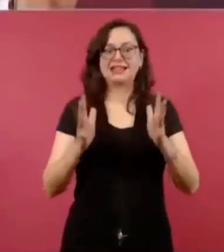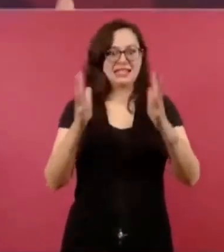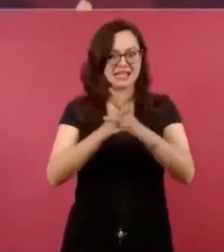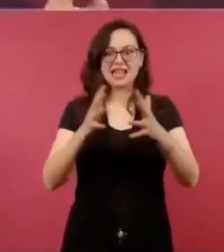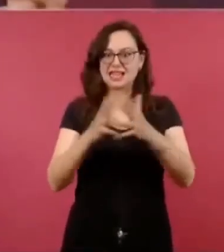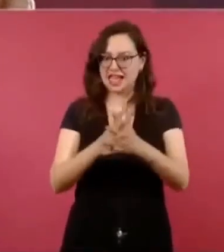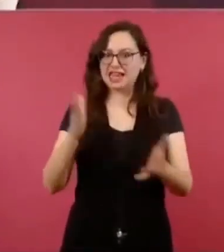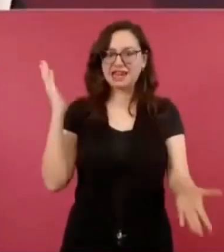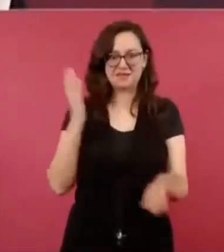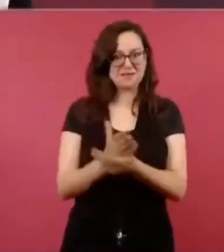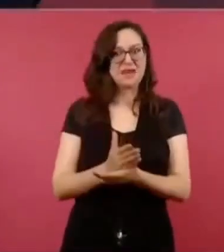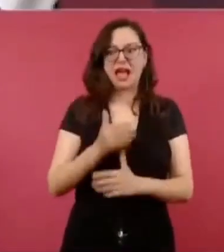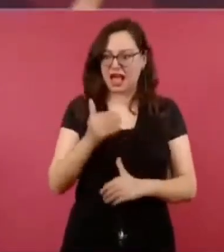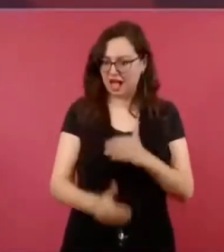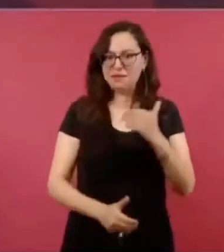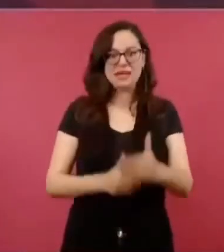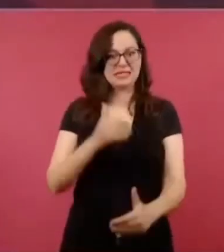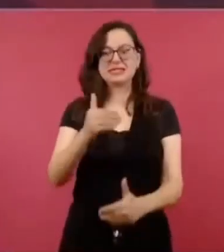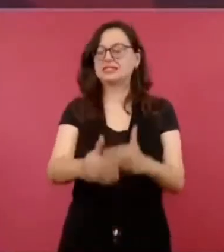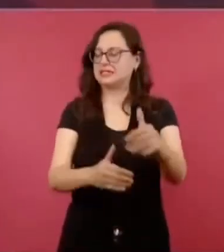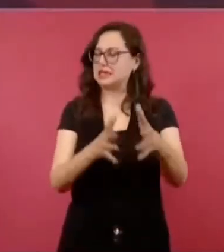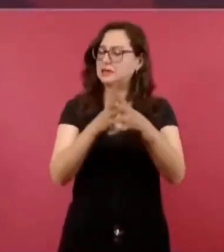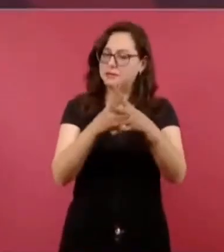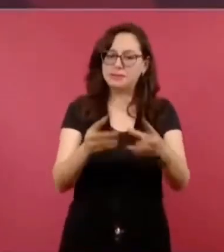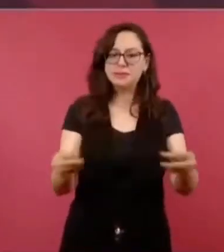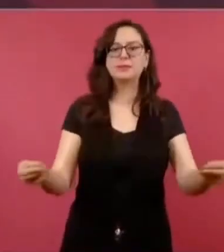esto es un avance, esto va a llevar